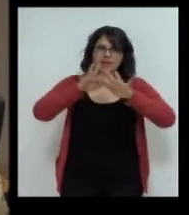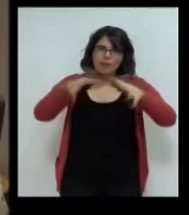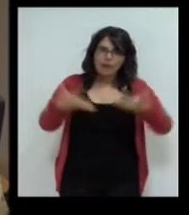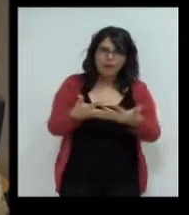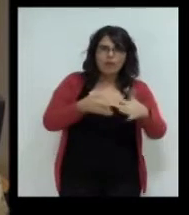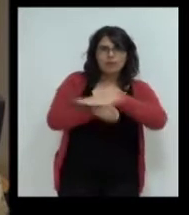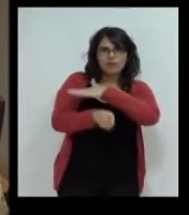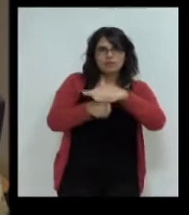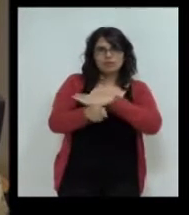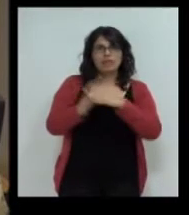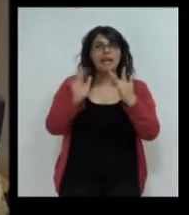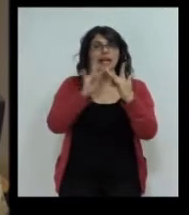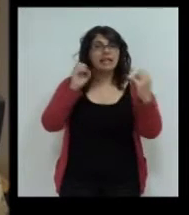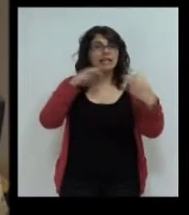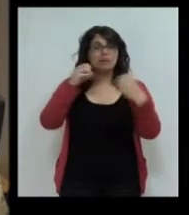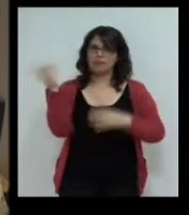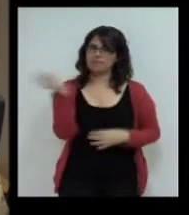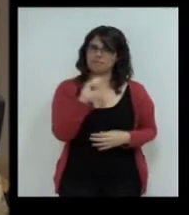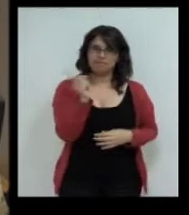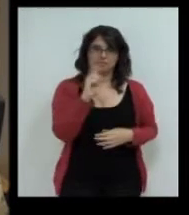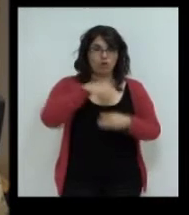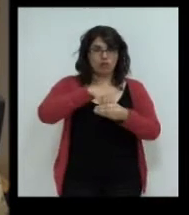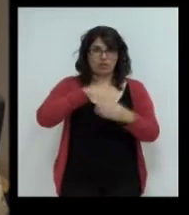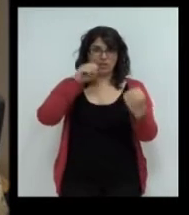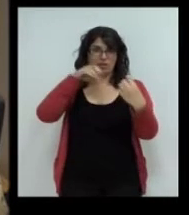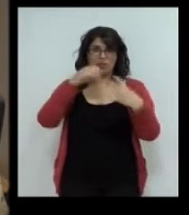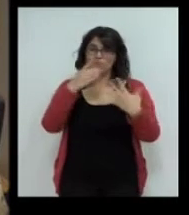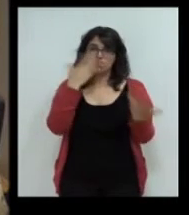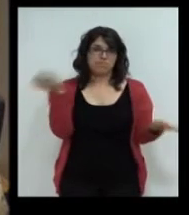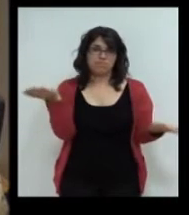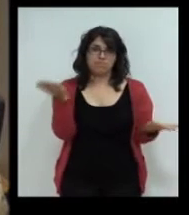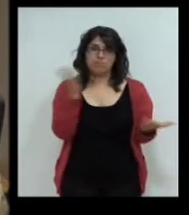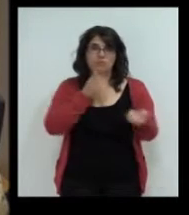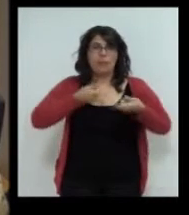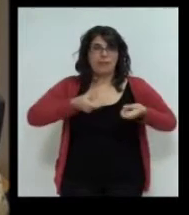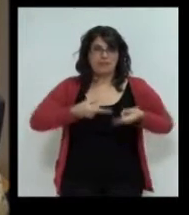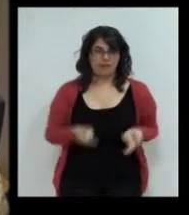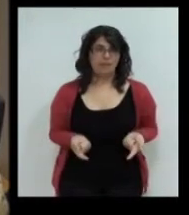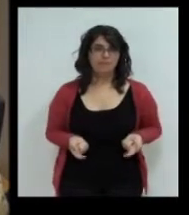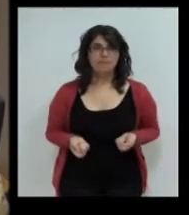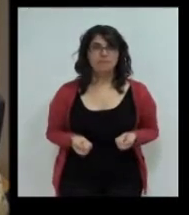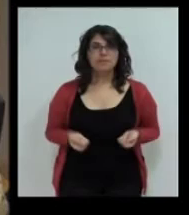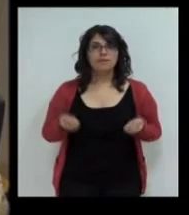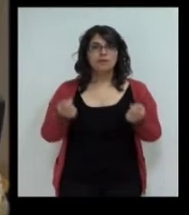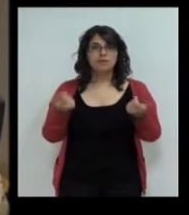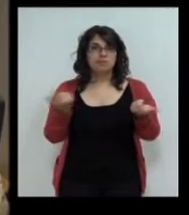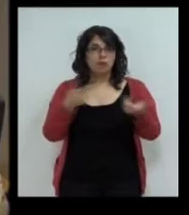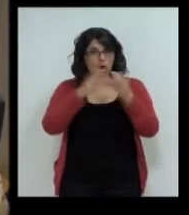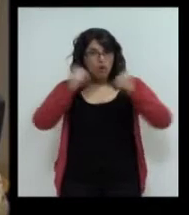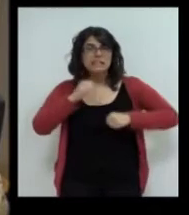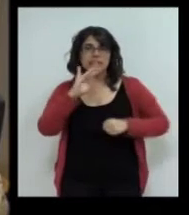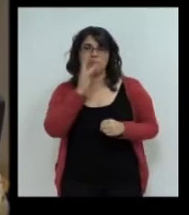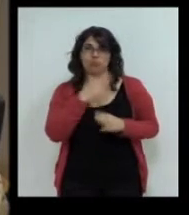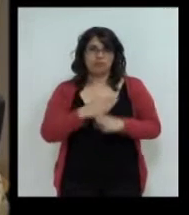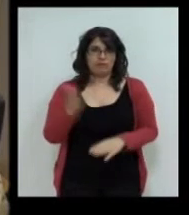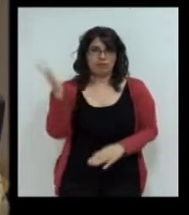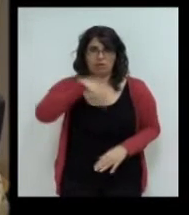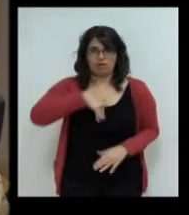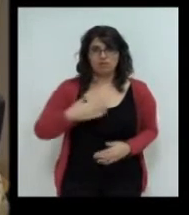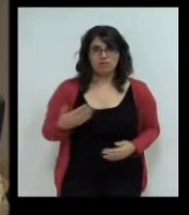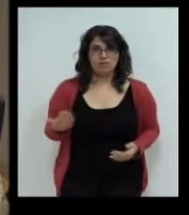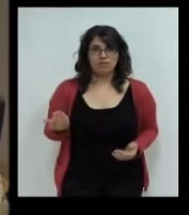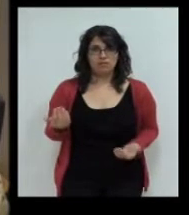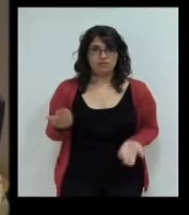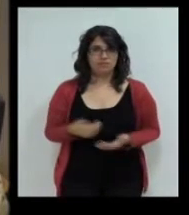tanto no cubre el acceso al contenido multimedia que va a dejar por el canal de banda ancha, pero es insuficiente en